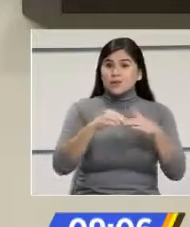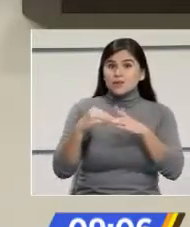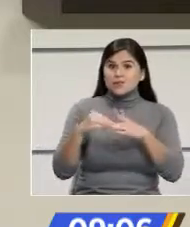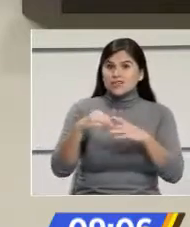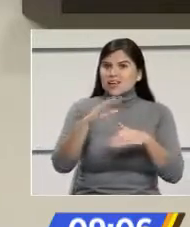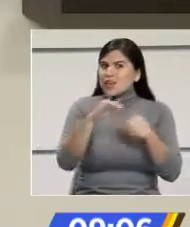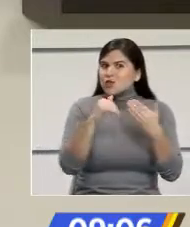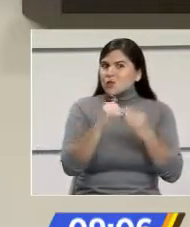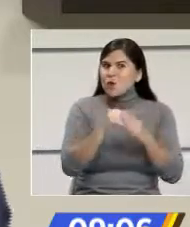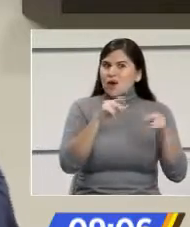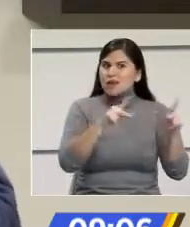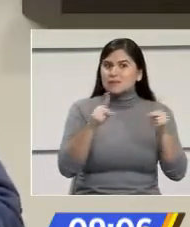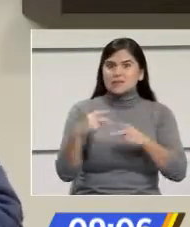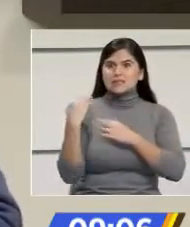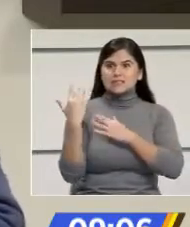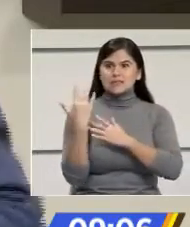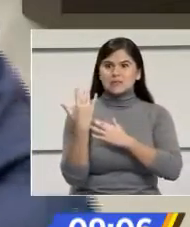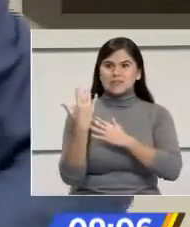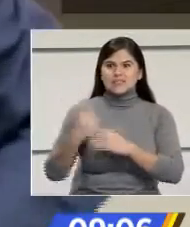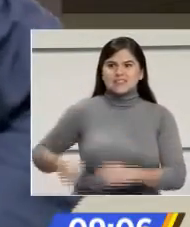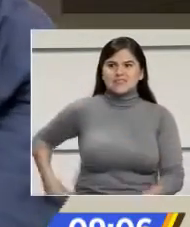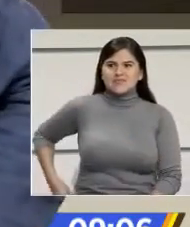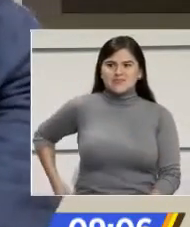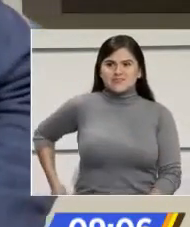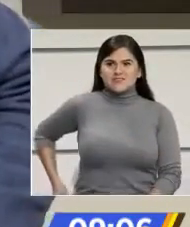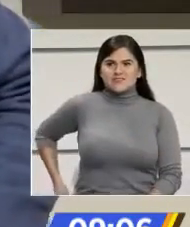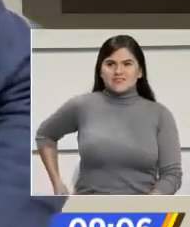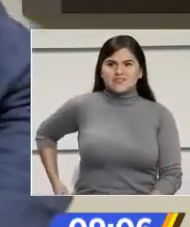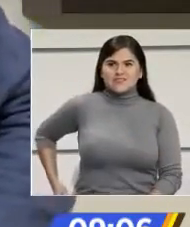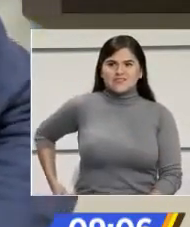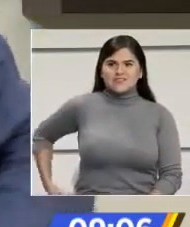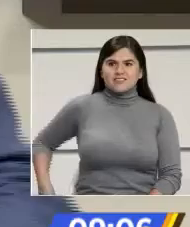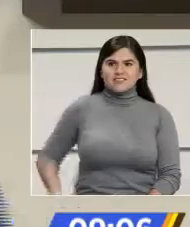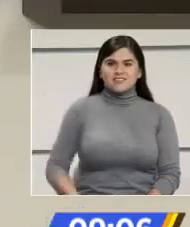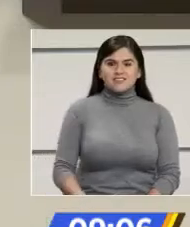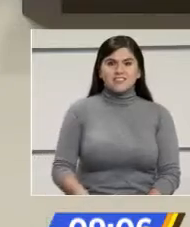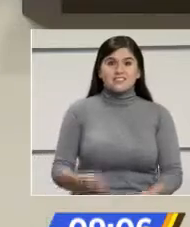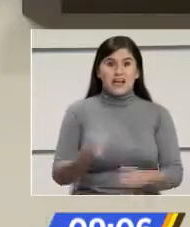esperando. Ok, ok, ahora sí, vamos a ver por acá.